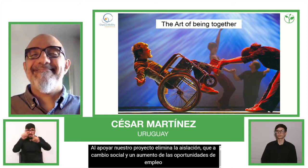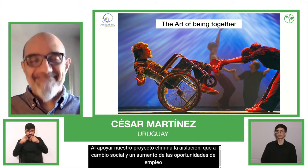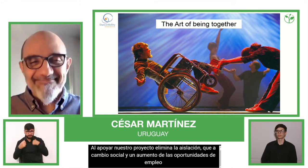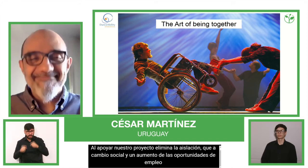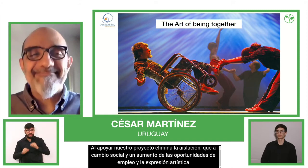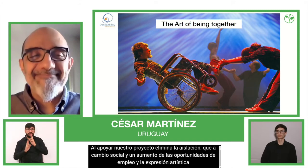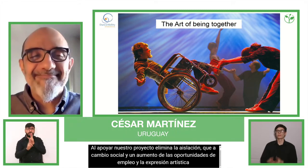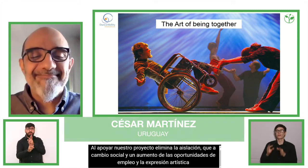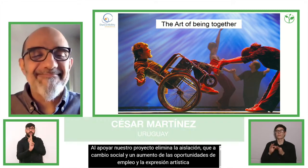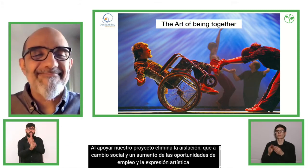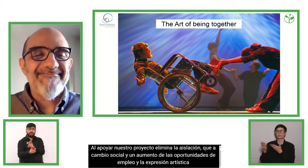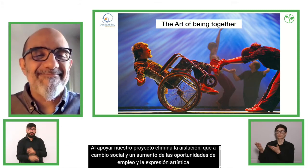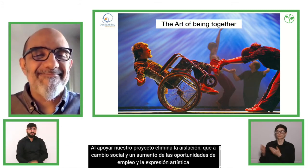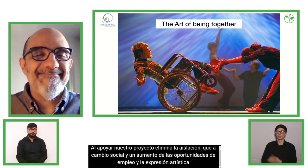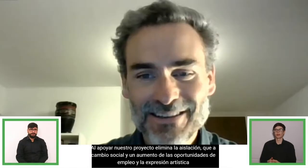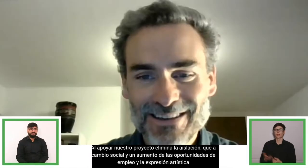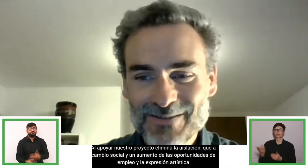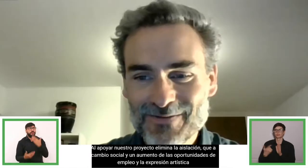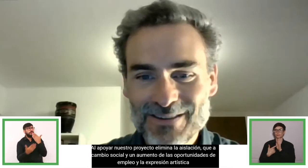Muchas